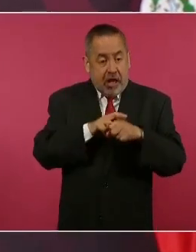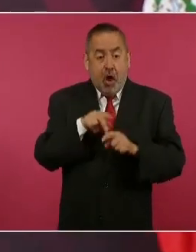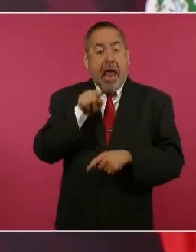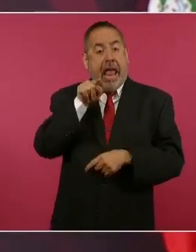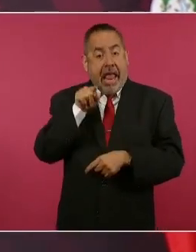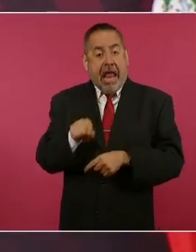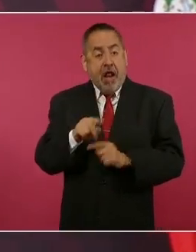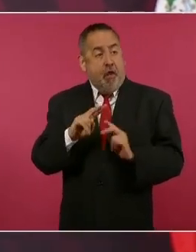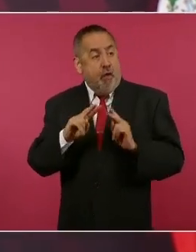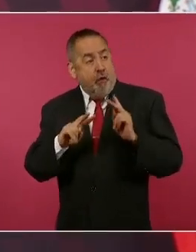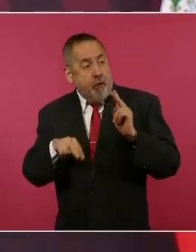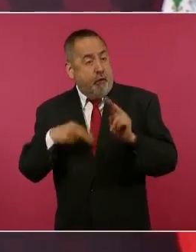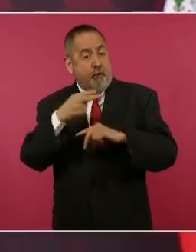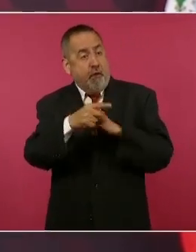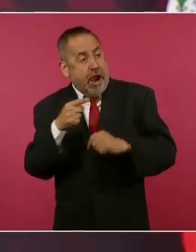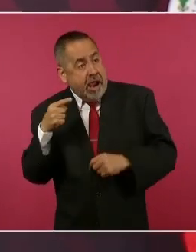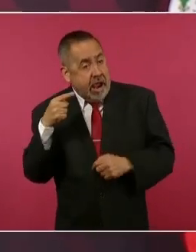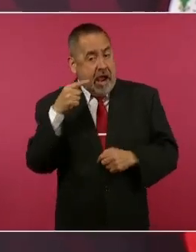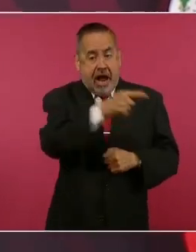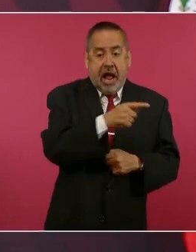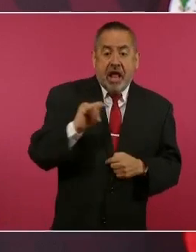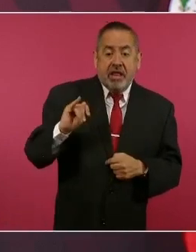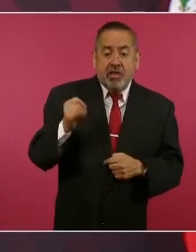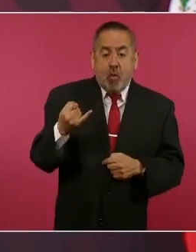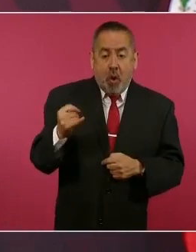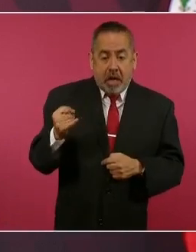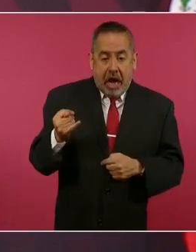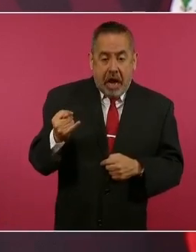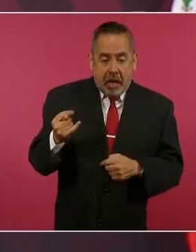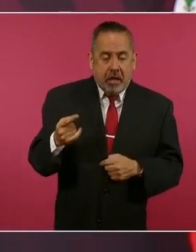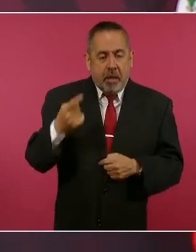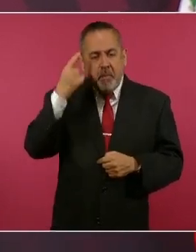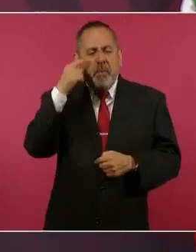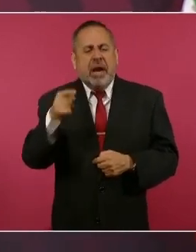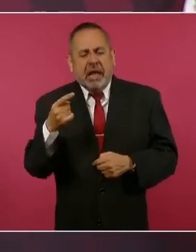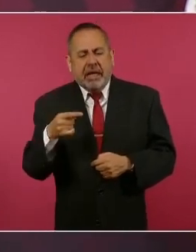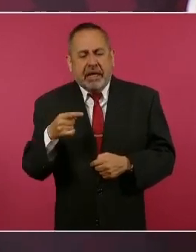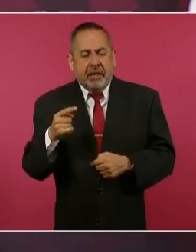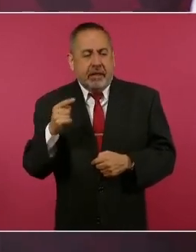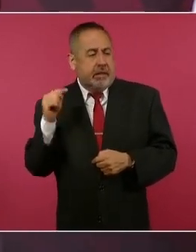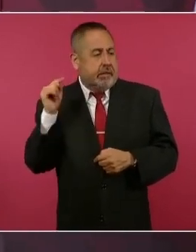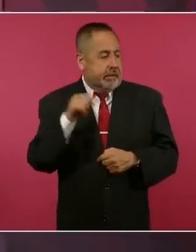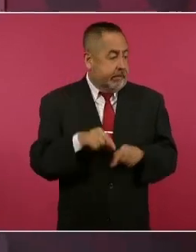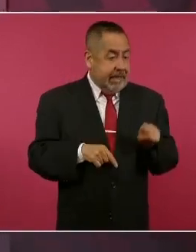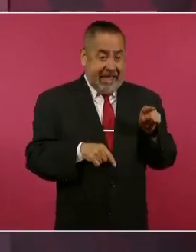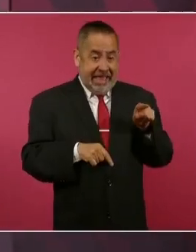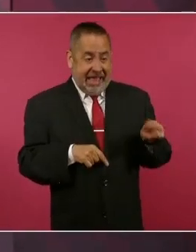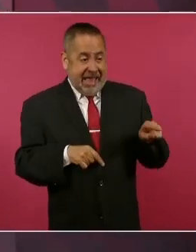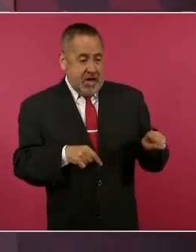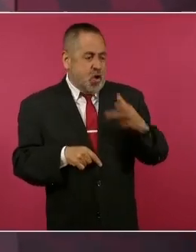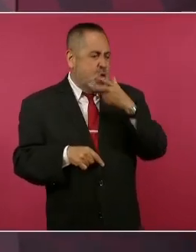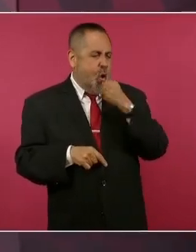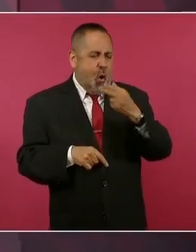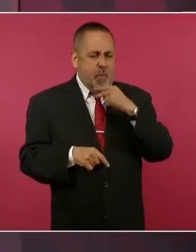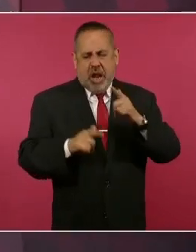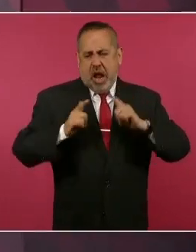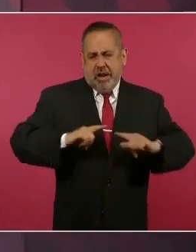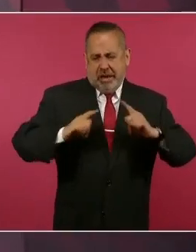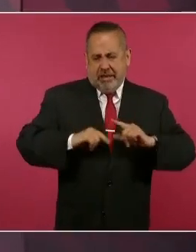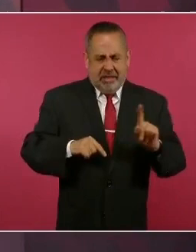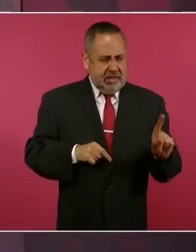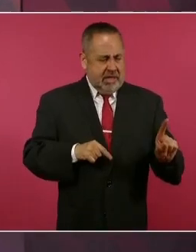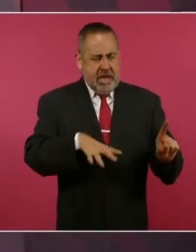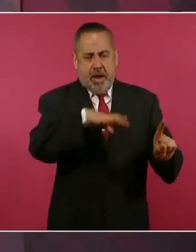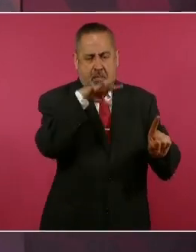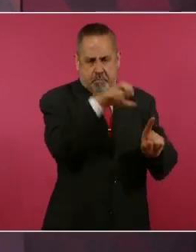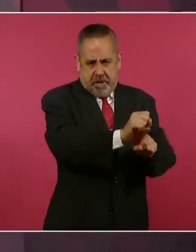Tijuana y dejó en libertad a un agente de ese centro de espionaje acusado de